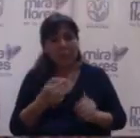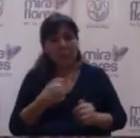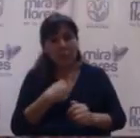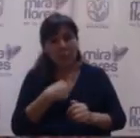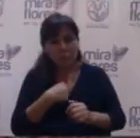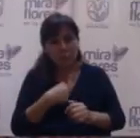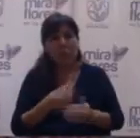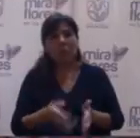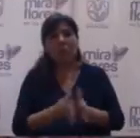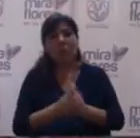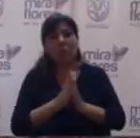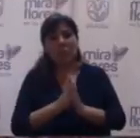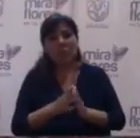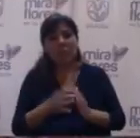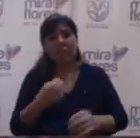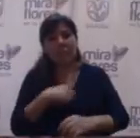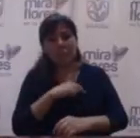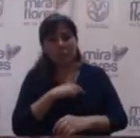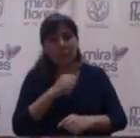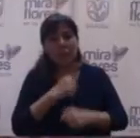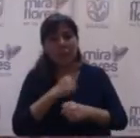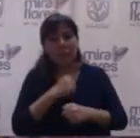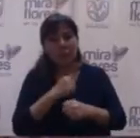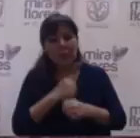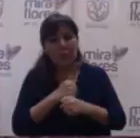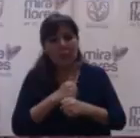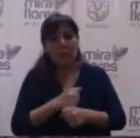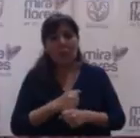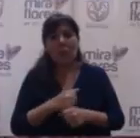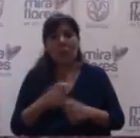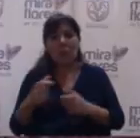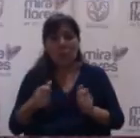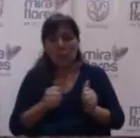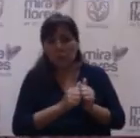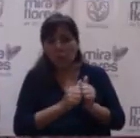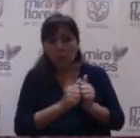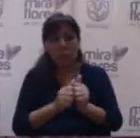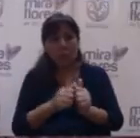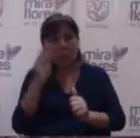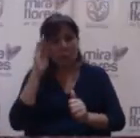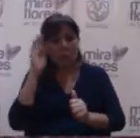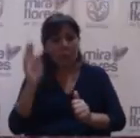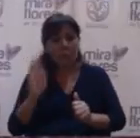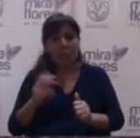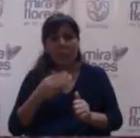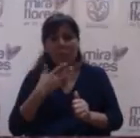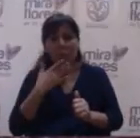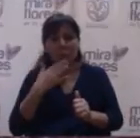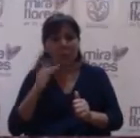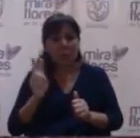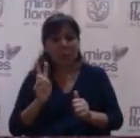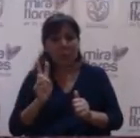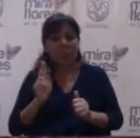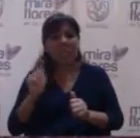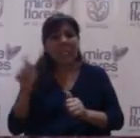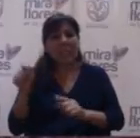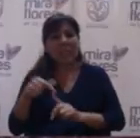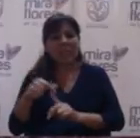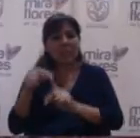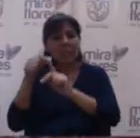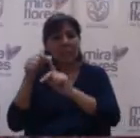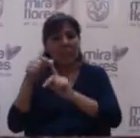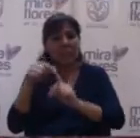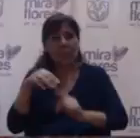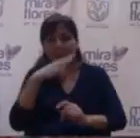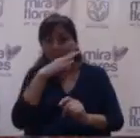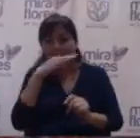pesar de que nosotros trabajamos de la mano con el Escuadrón Verde, que está especializado en temas de drogas. Entonces,